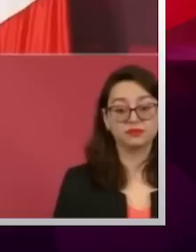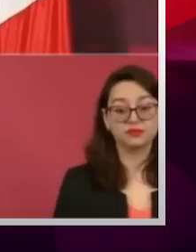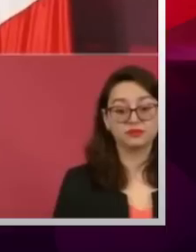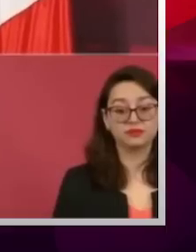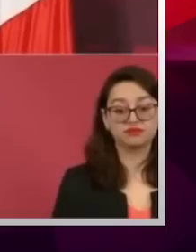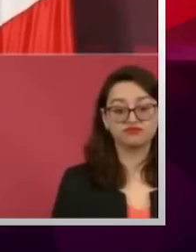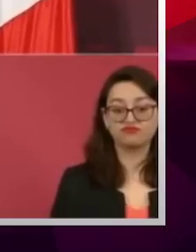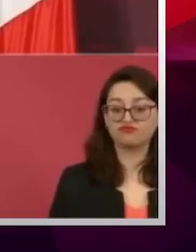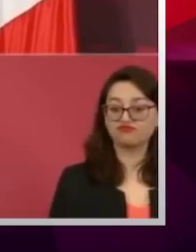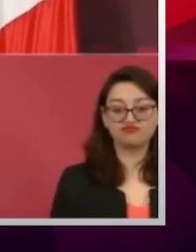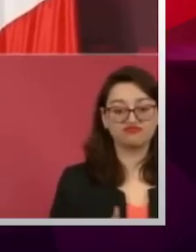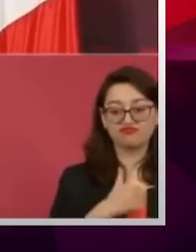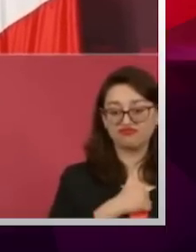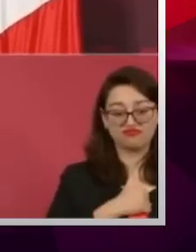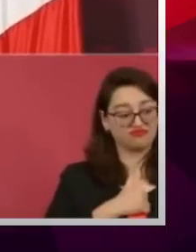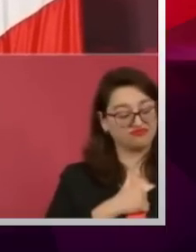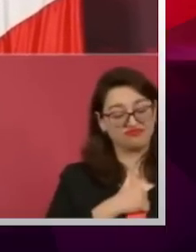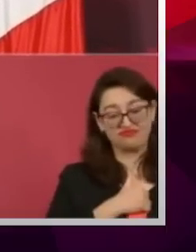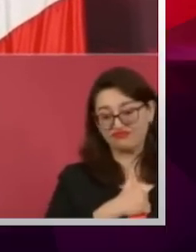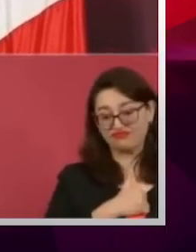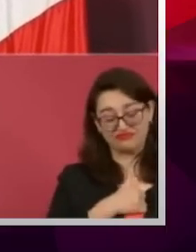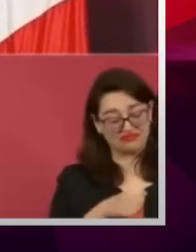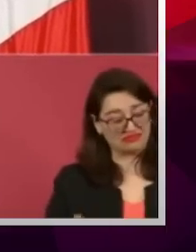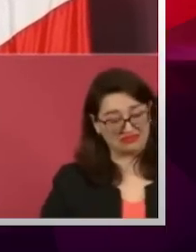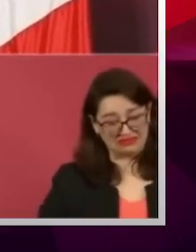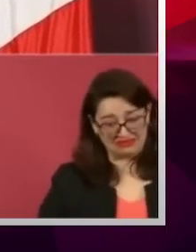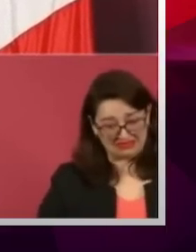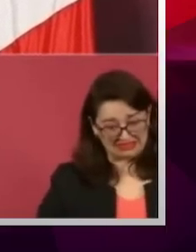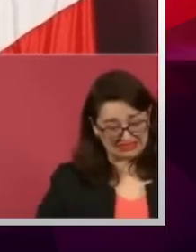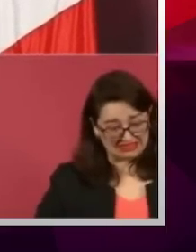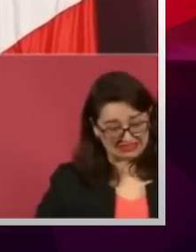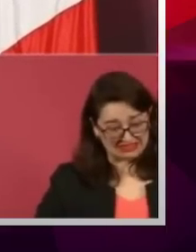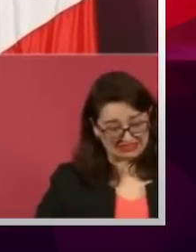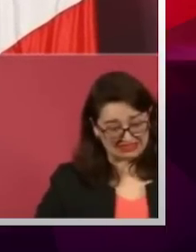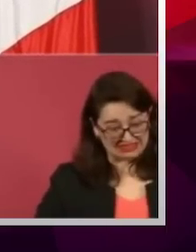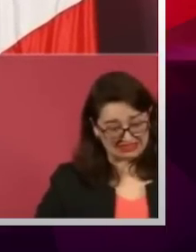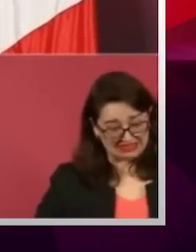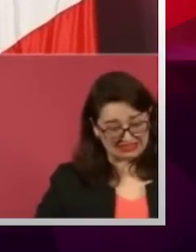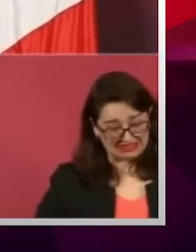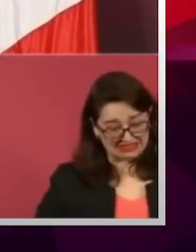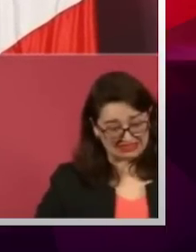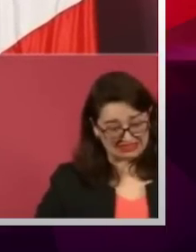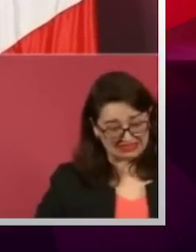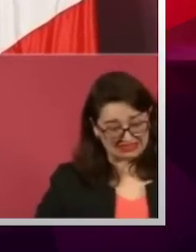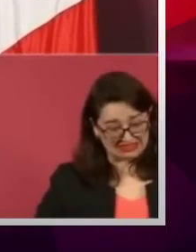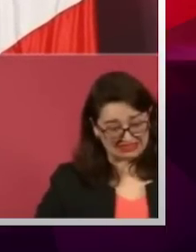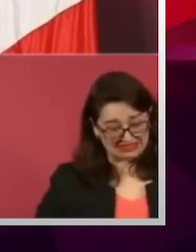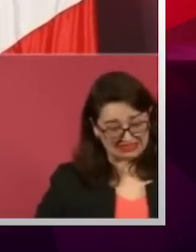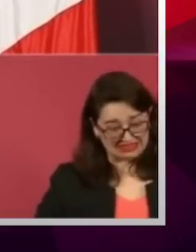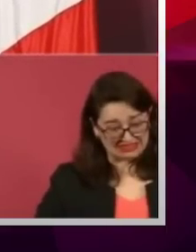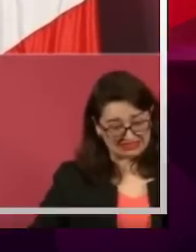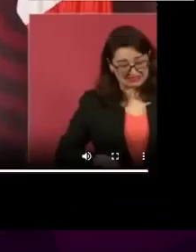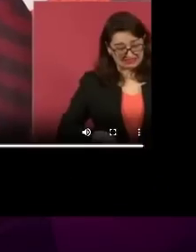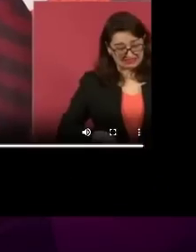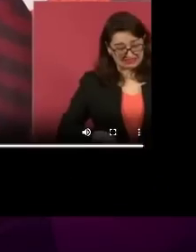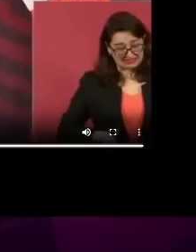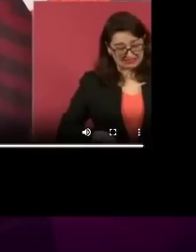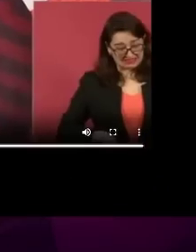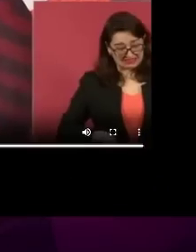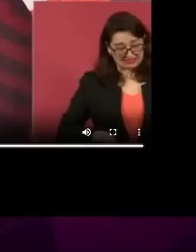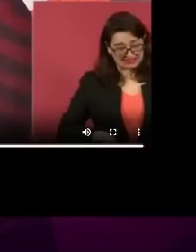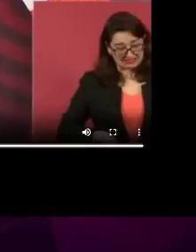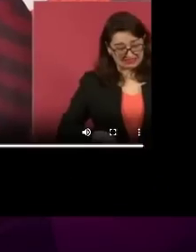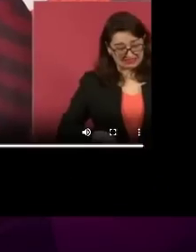lamentable la actitud del poder judicial Pues es lo que señala el